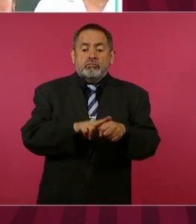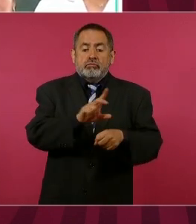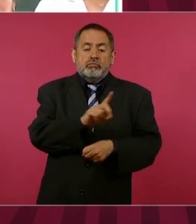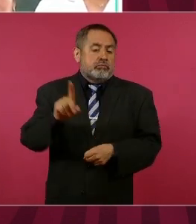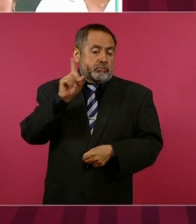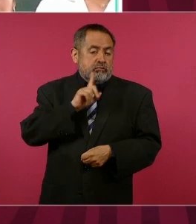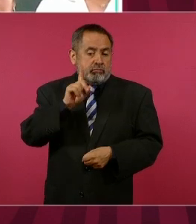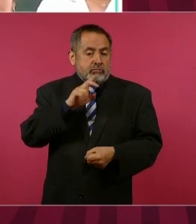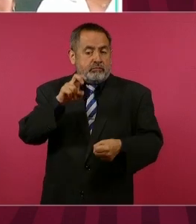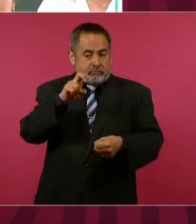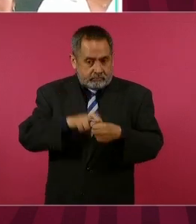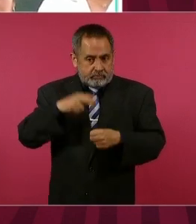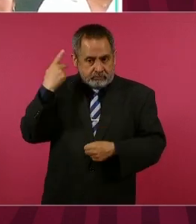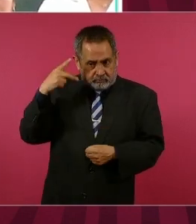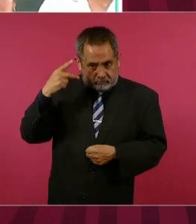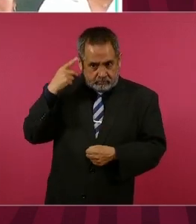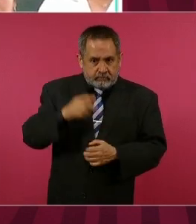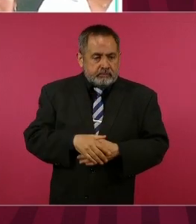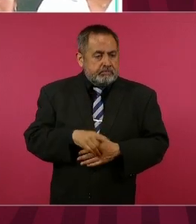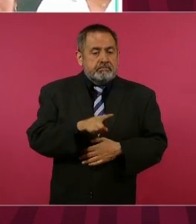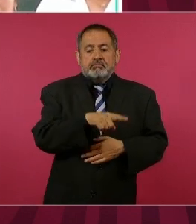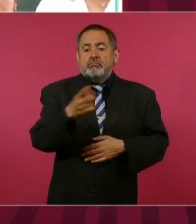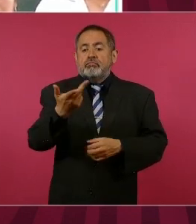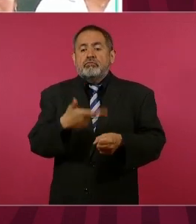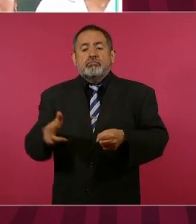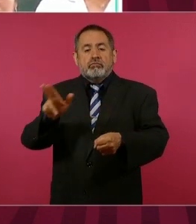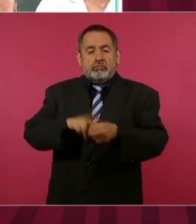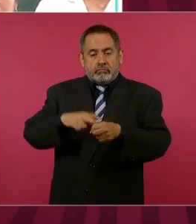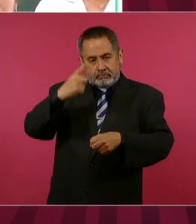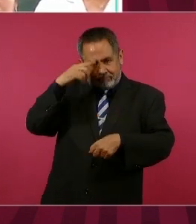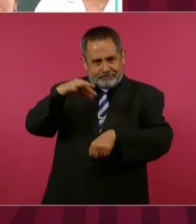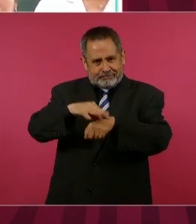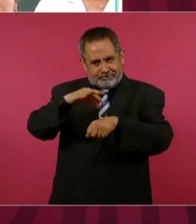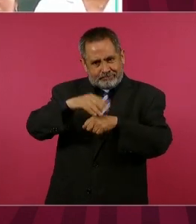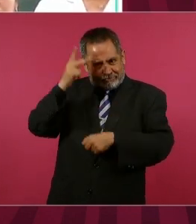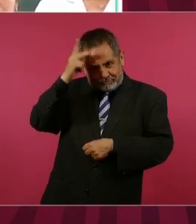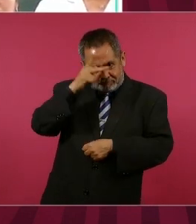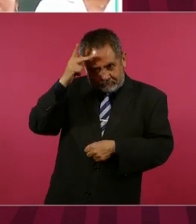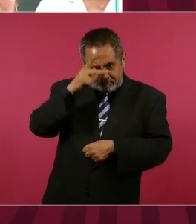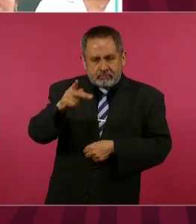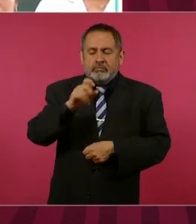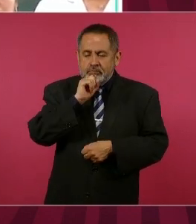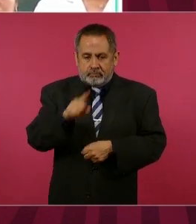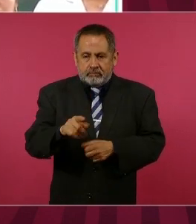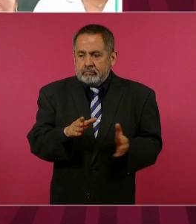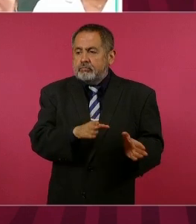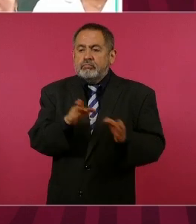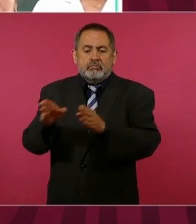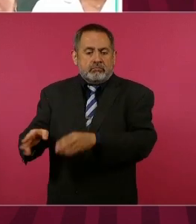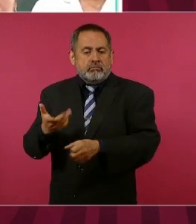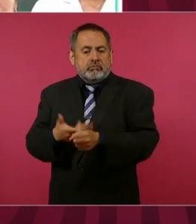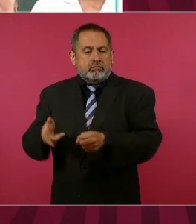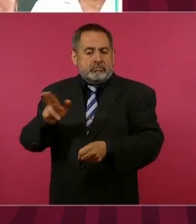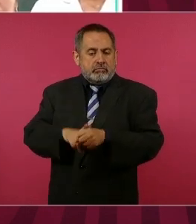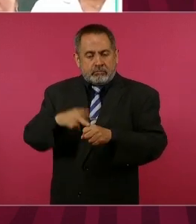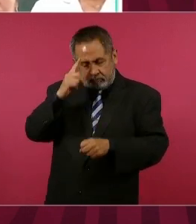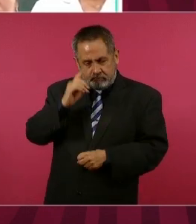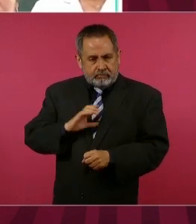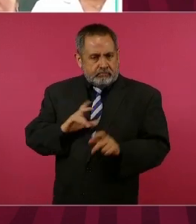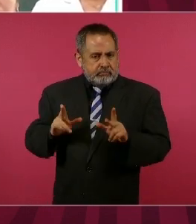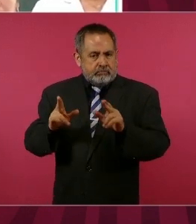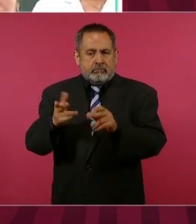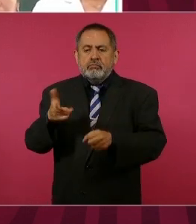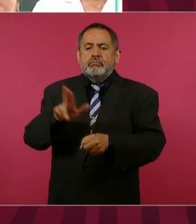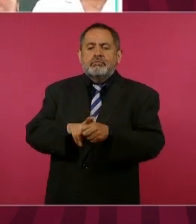Puebla, la ampliación del Hospital Psiquiátrico y de la unidad de oncopediatría y hematopediatría en el Hospital del Niño